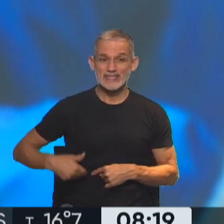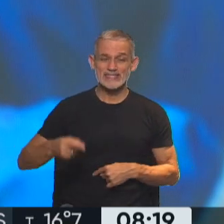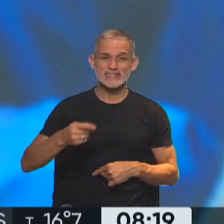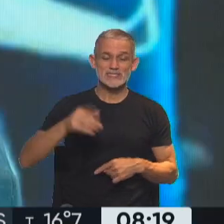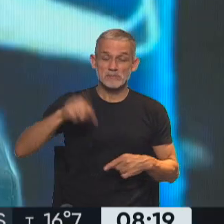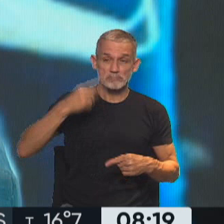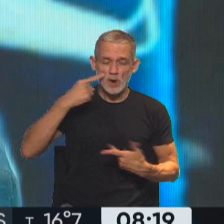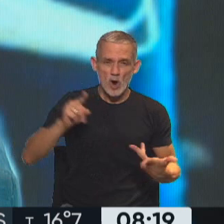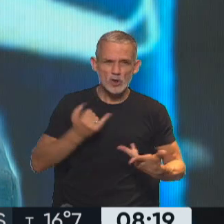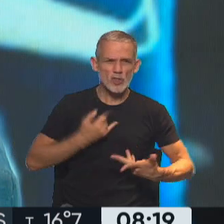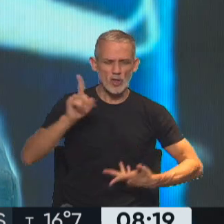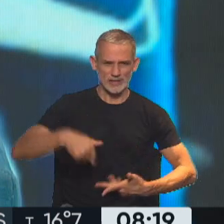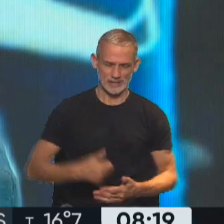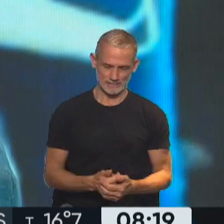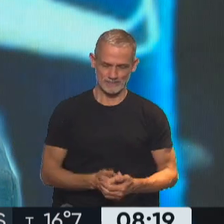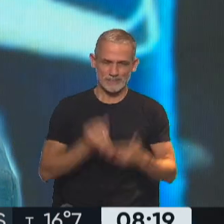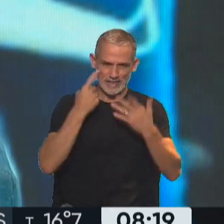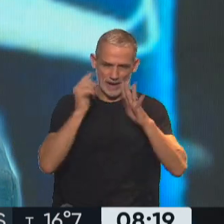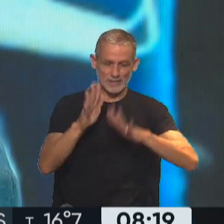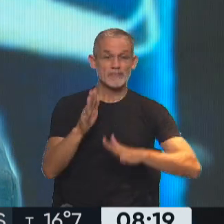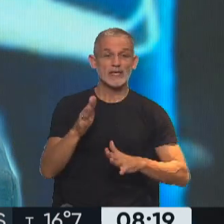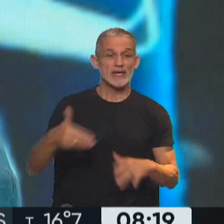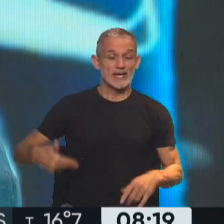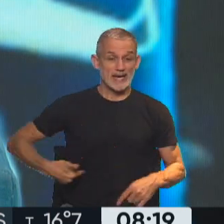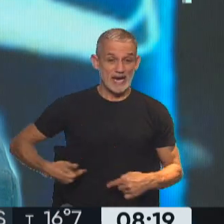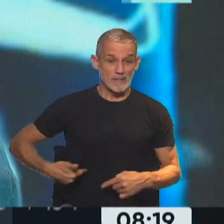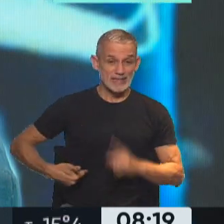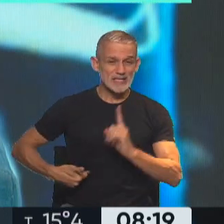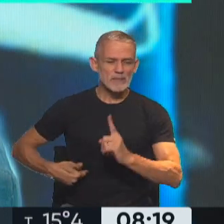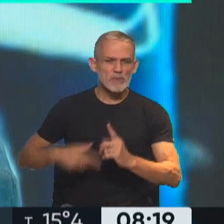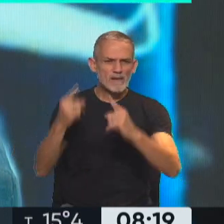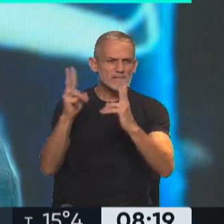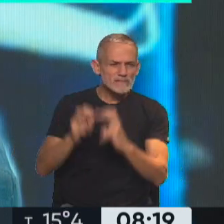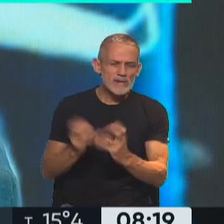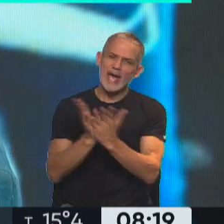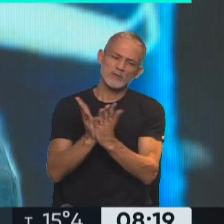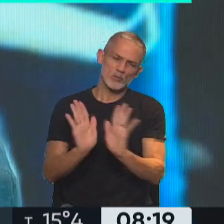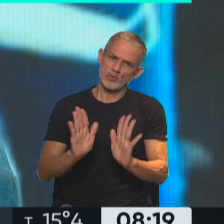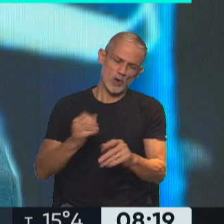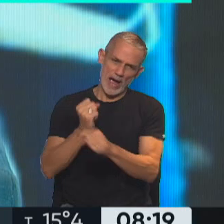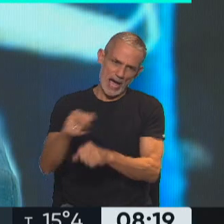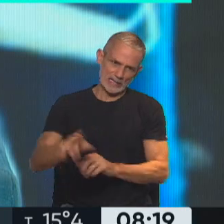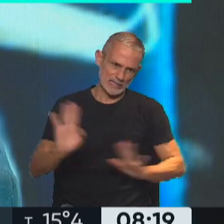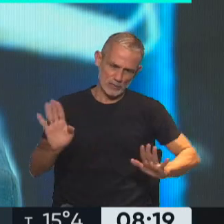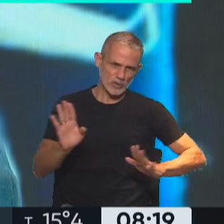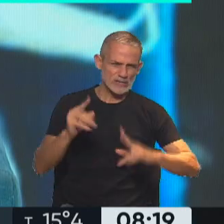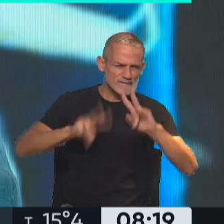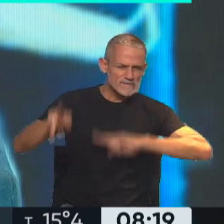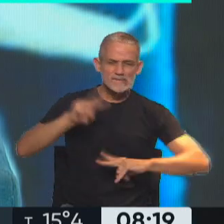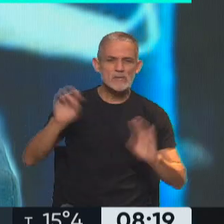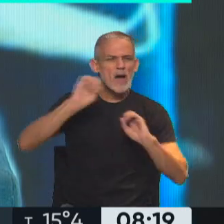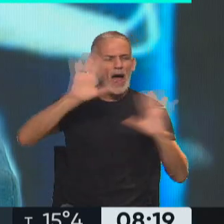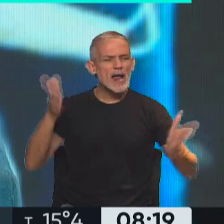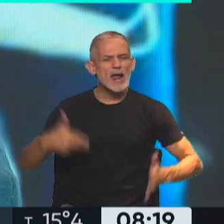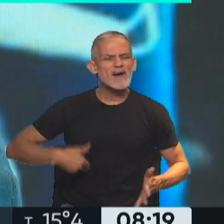origen desconocido? Bueno, el punto es este. Estas hepatitis están bajo estudio en este momento, se está buscando esclarecer bien